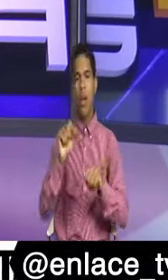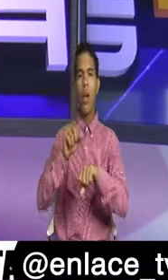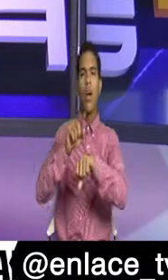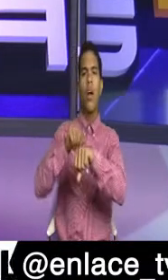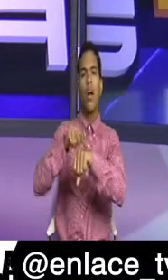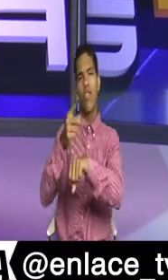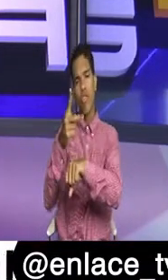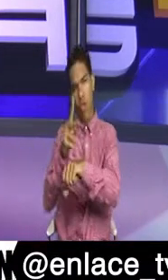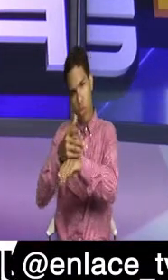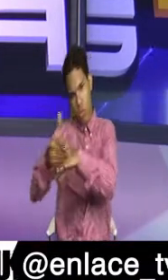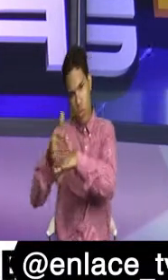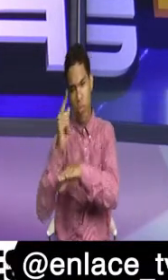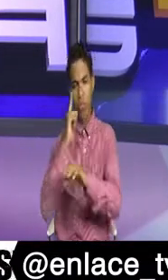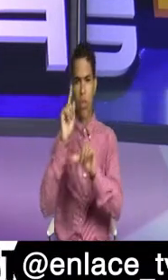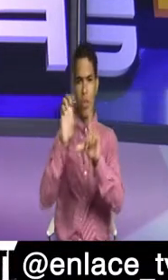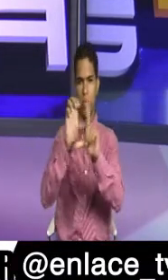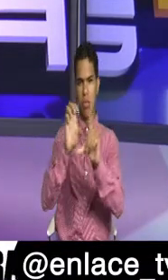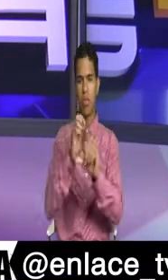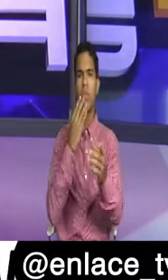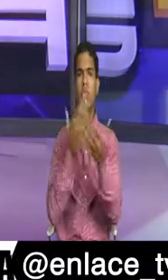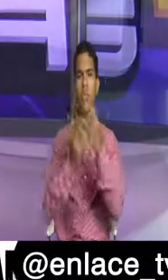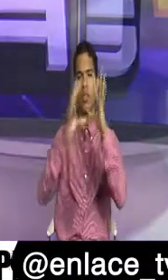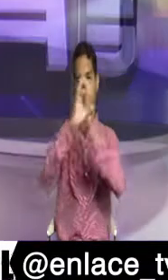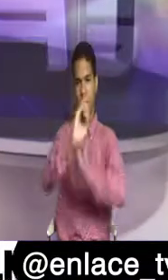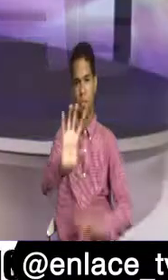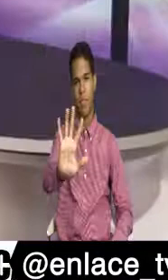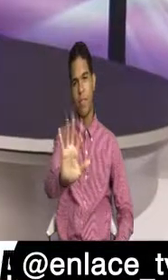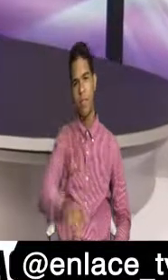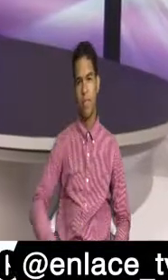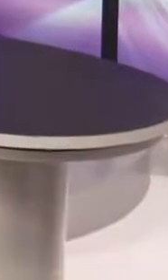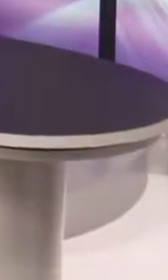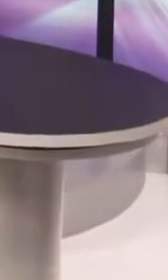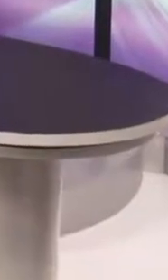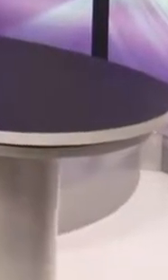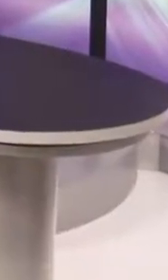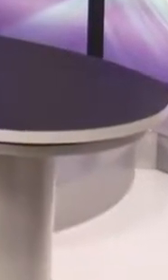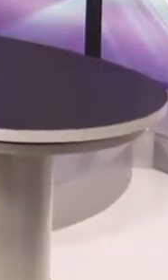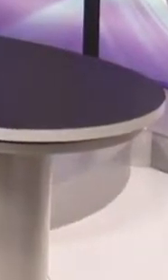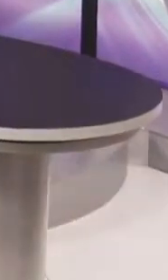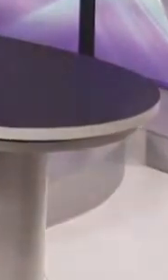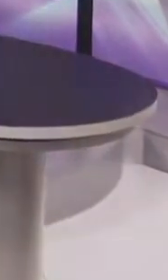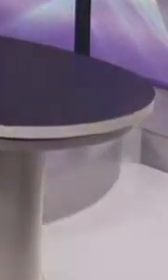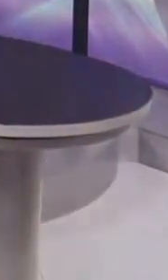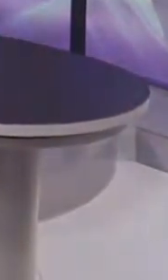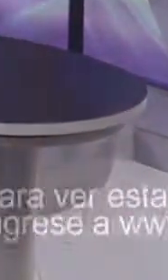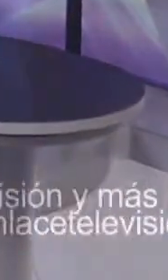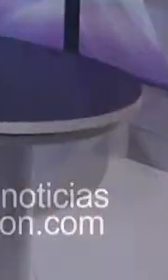ver en Enlace Noticias. Feliz noche para todos.